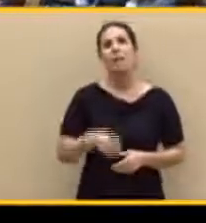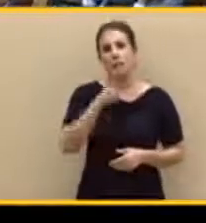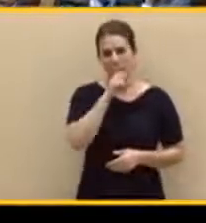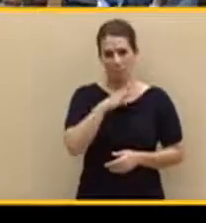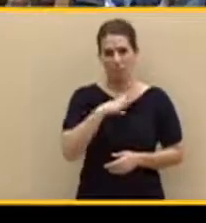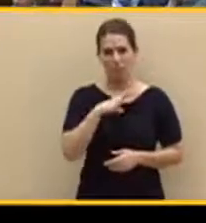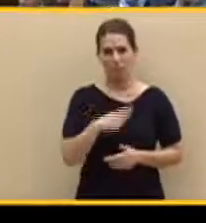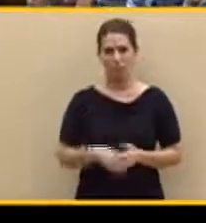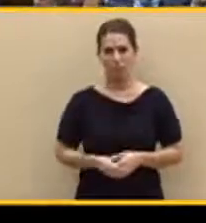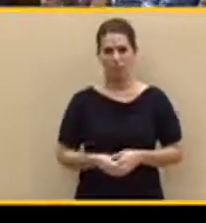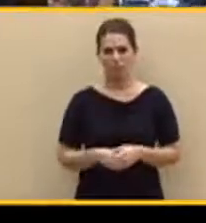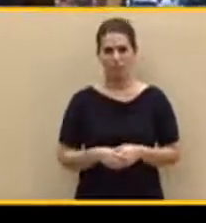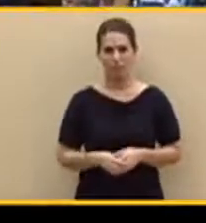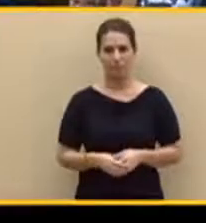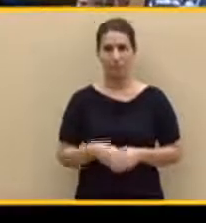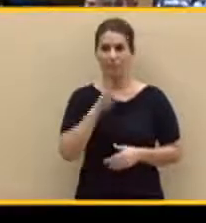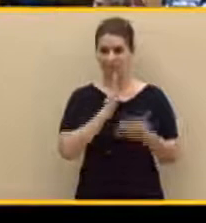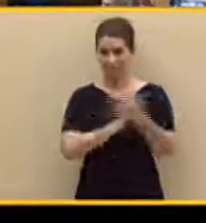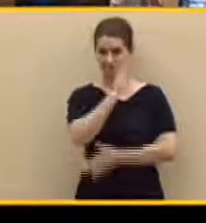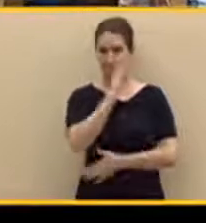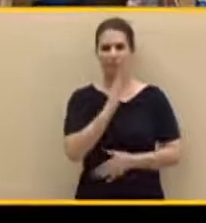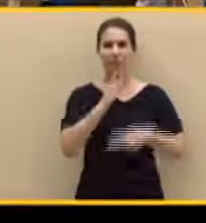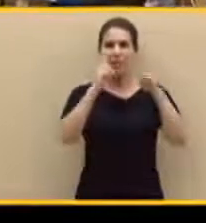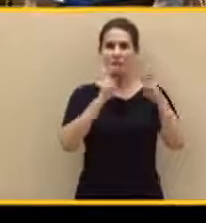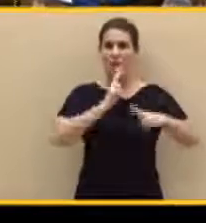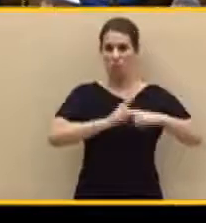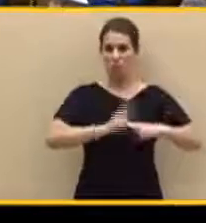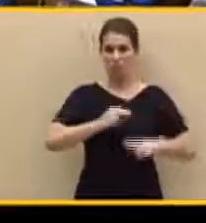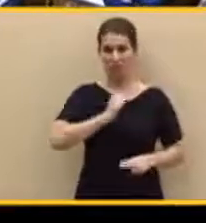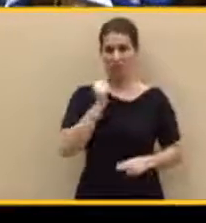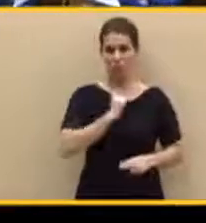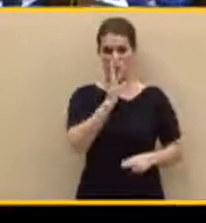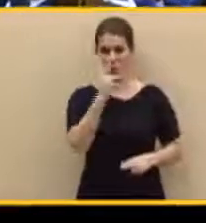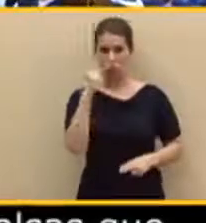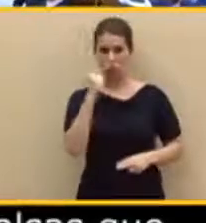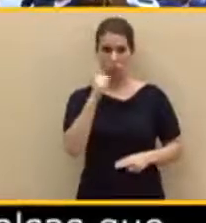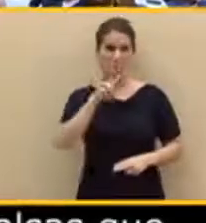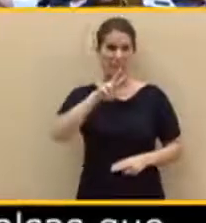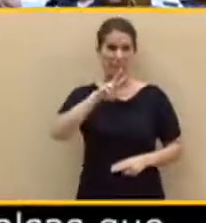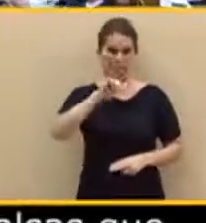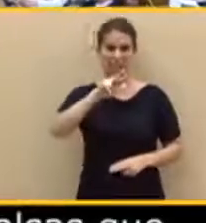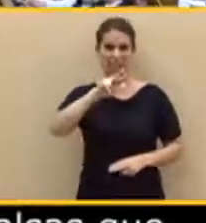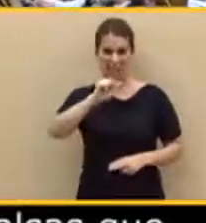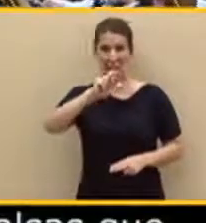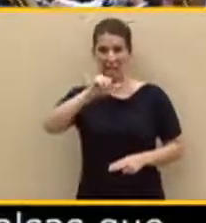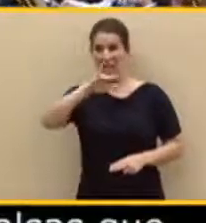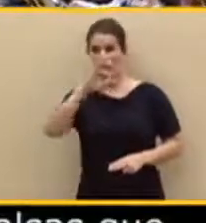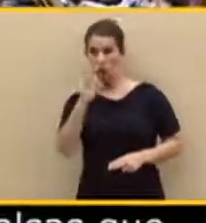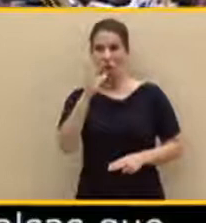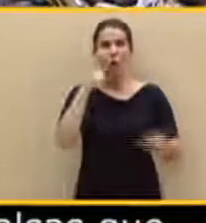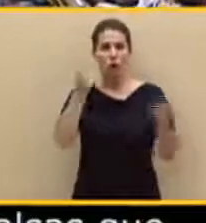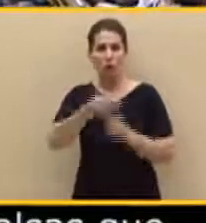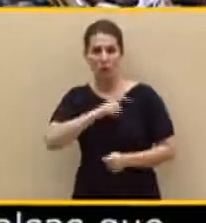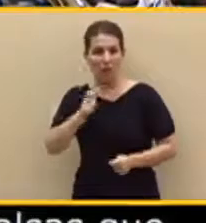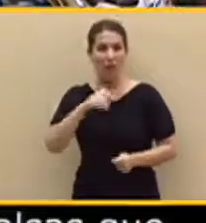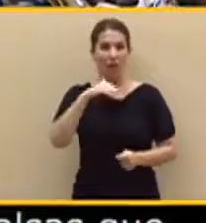Les decía que la asunción de identidades falsas que habría hecho el señor Villarejo no estaban bajo control